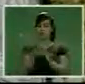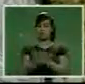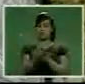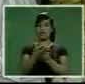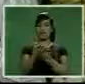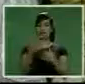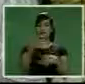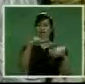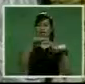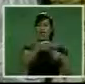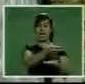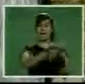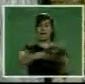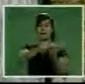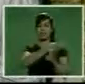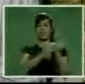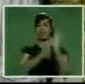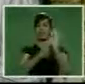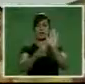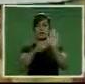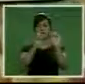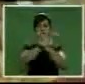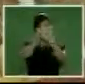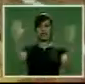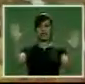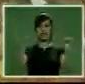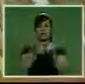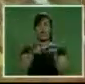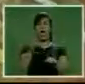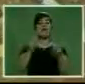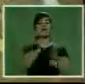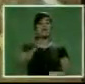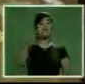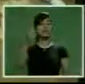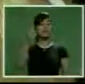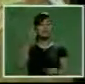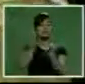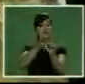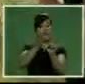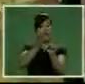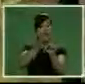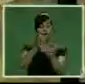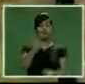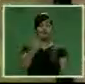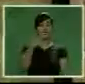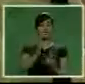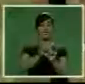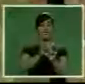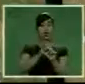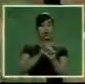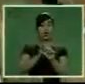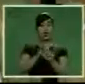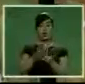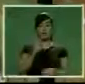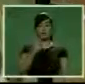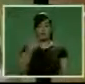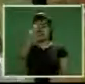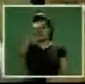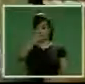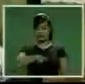bandera. Hay quienes dicen, psicólogos inclusive, que el ser humano desde pequeño es